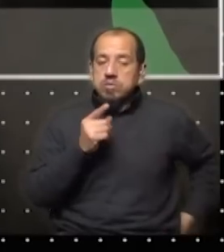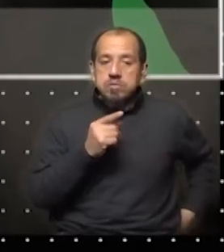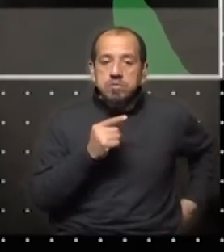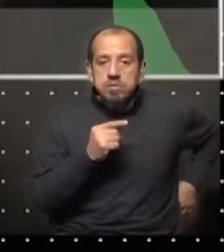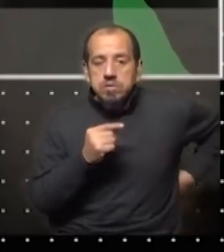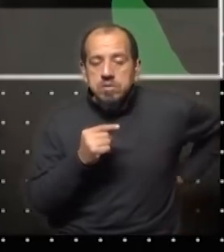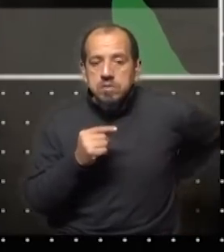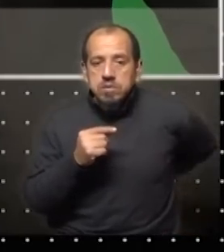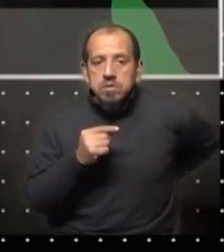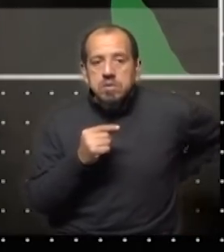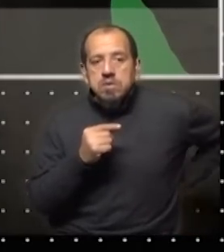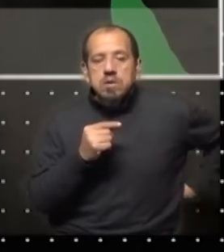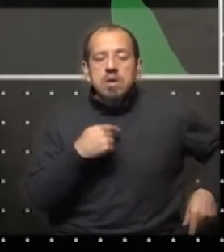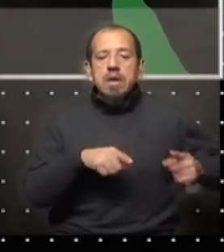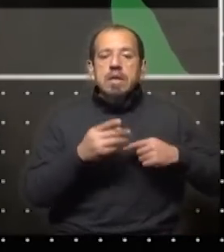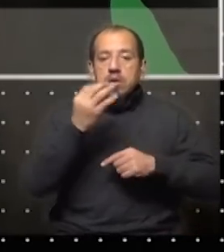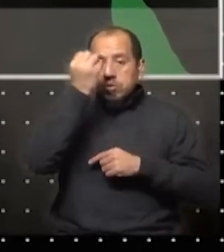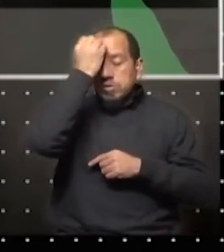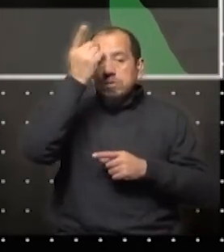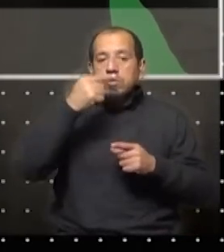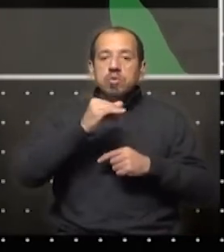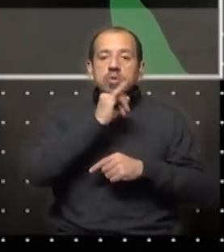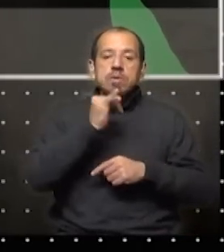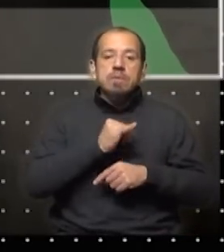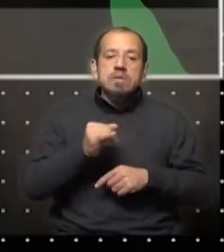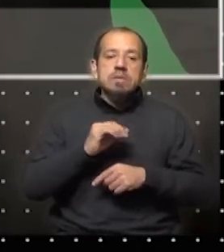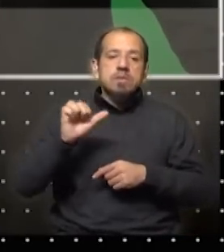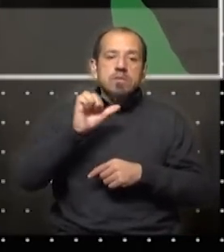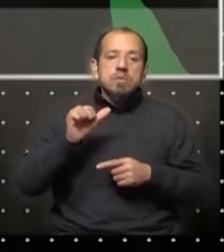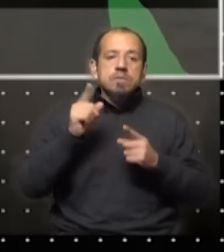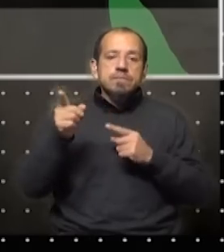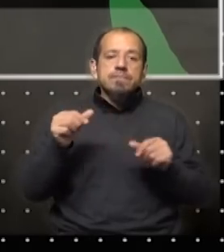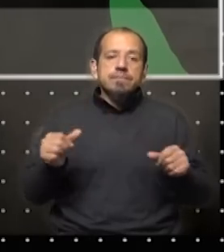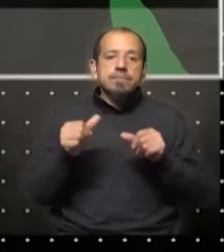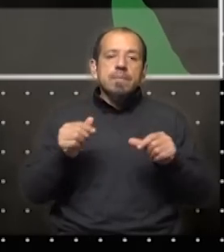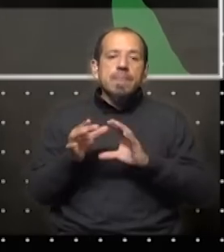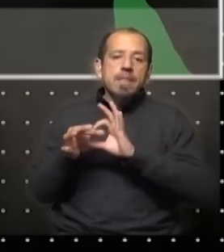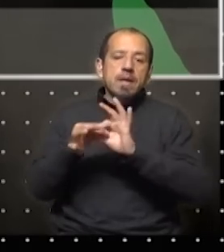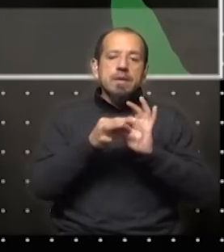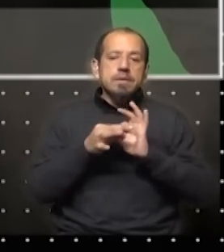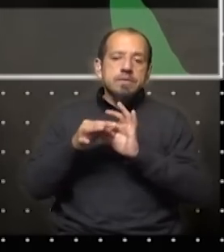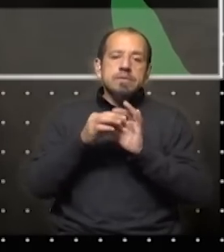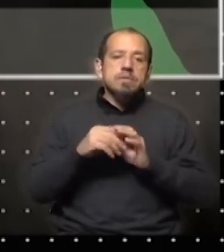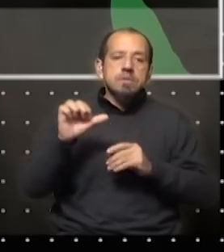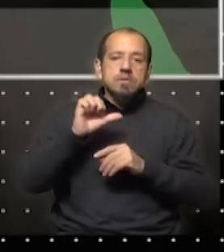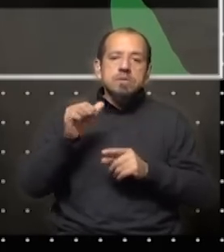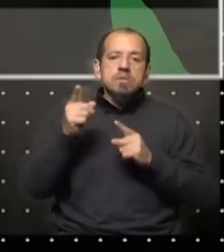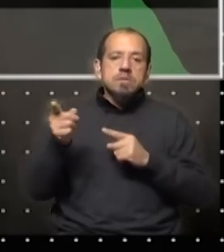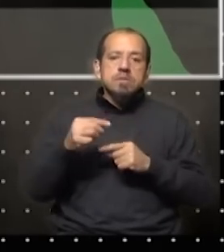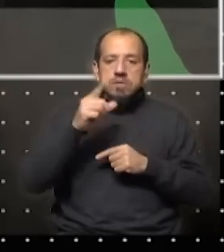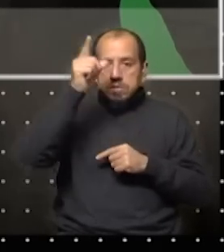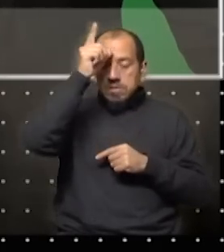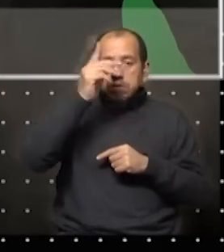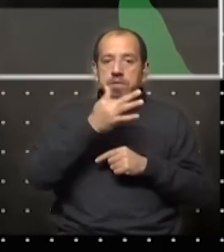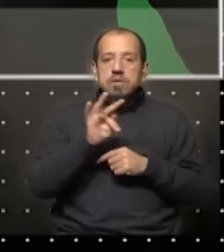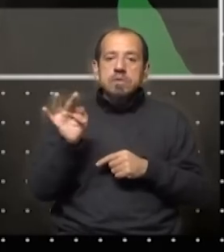el concepto de paz para Europa es clave es la razón por la cual crearon la Unión Europea para no matarse más entre alemanes y